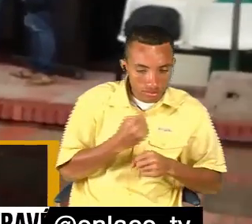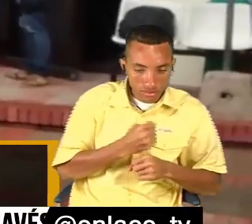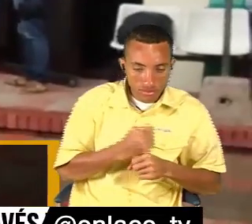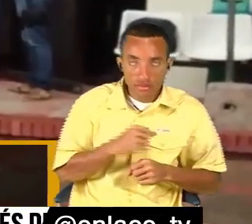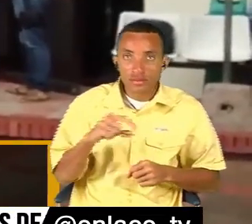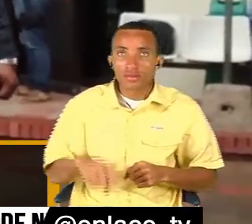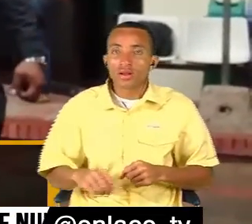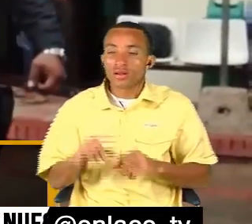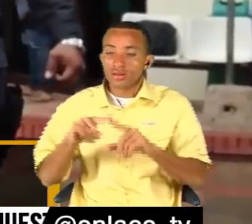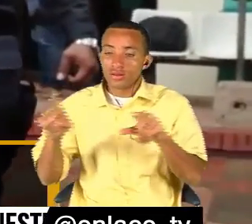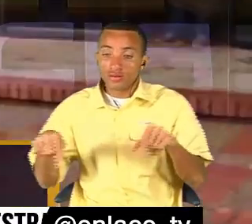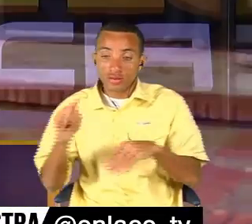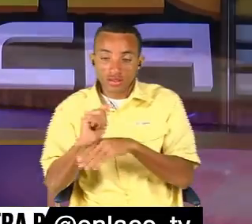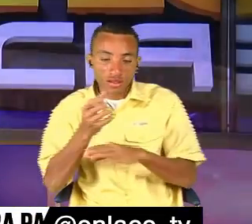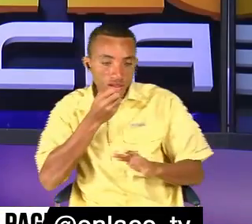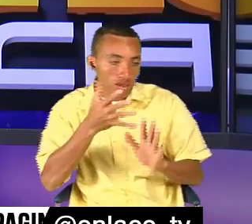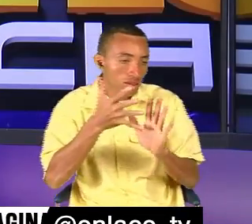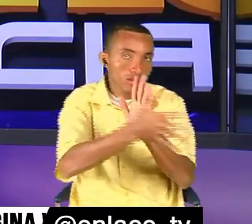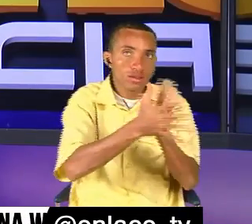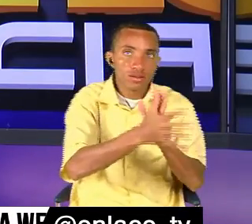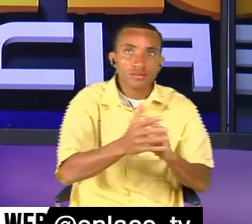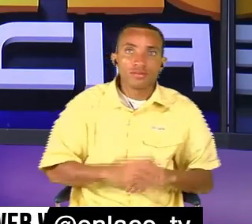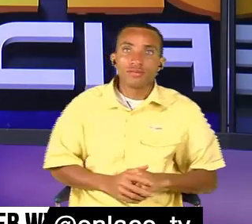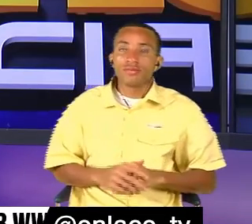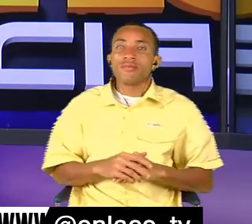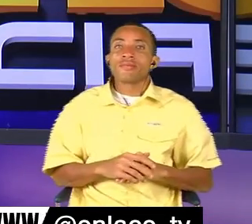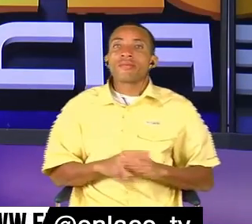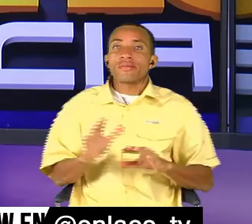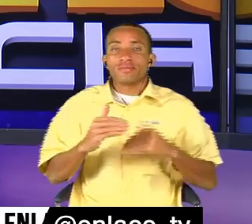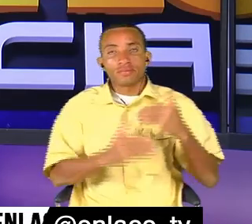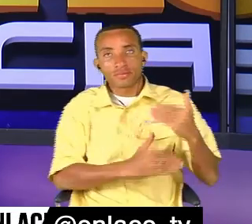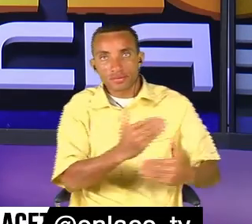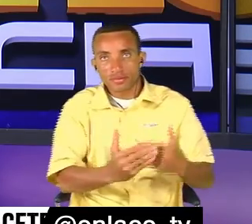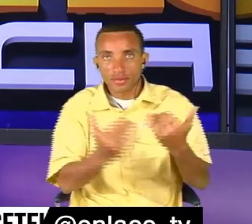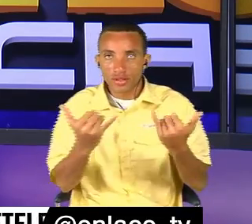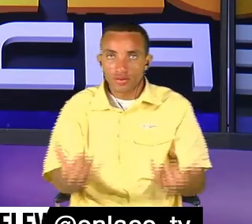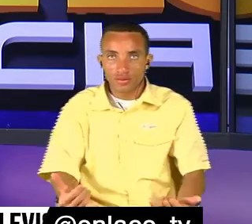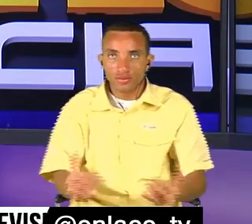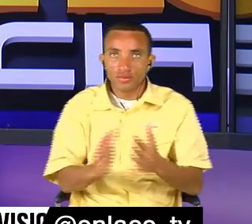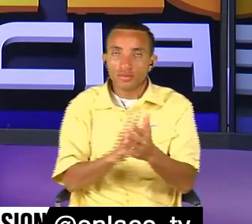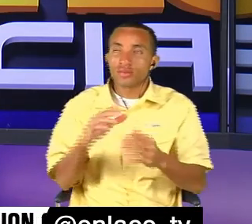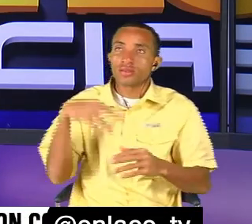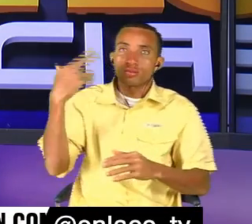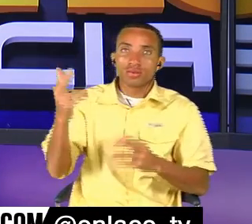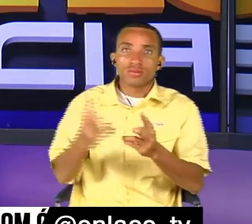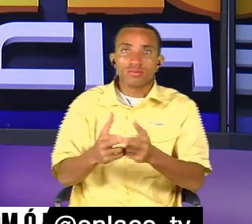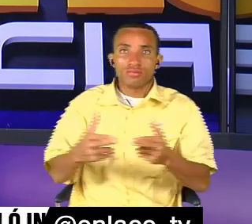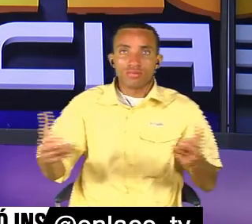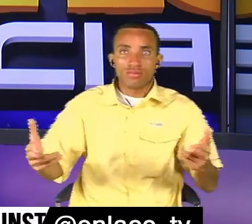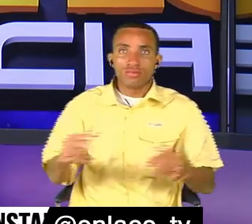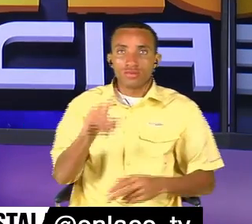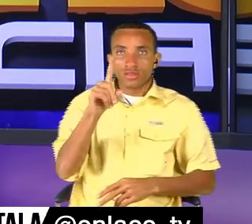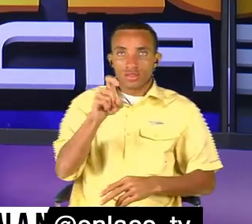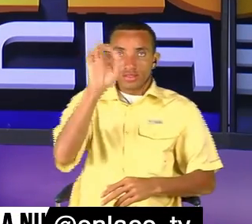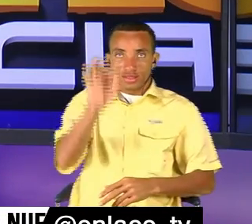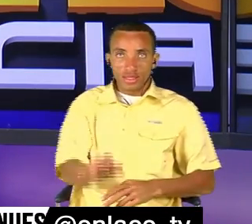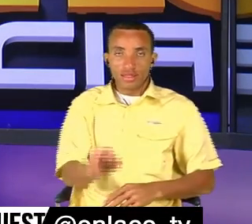de la Fiscalía. Una noticia que se encuentra en desarrollo en ese momento y que estaremos ampliando en nuestra emisión de las 6 de la